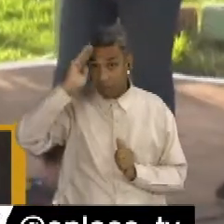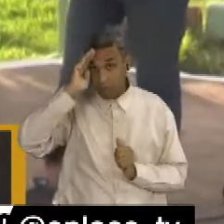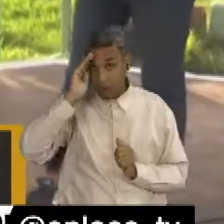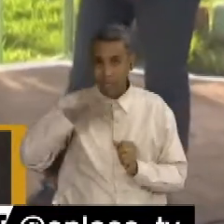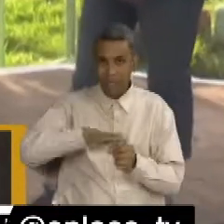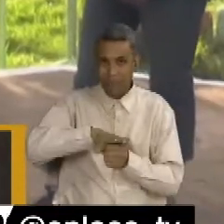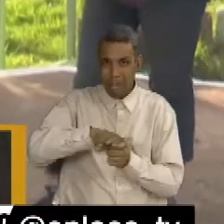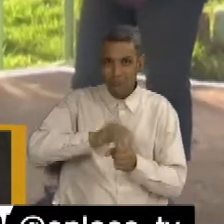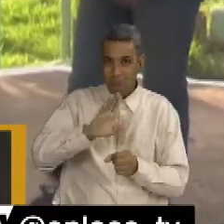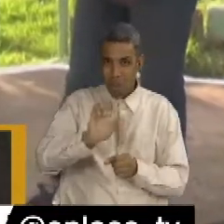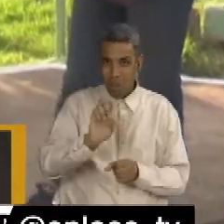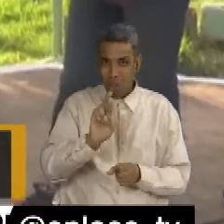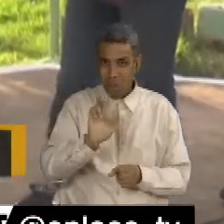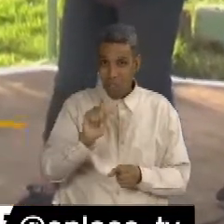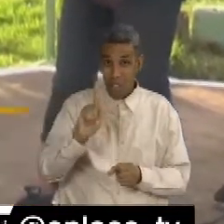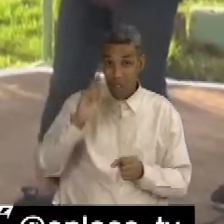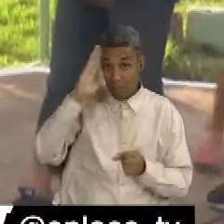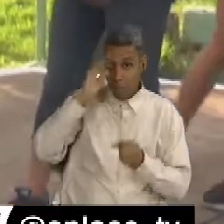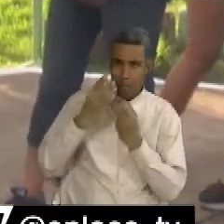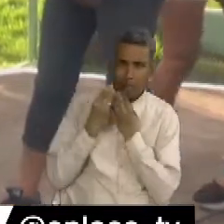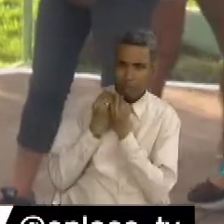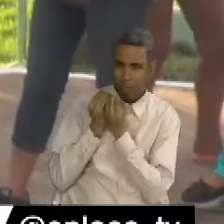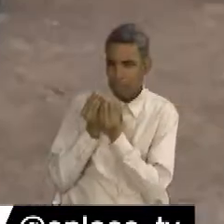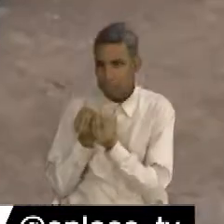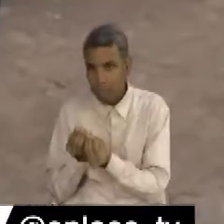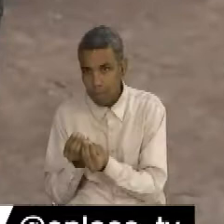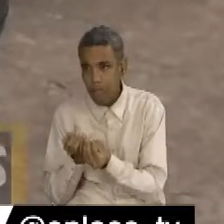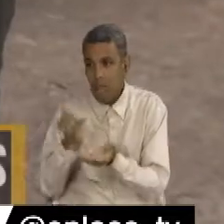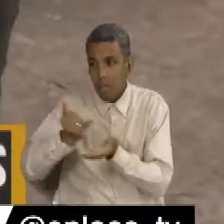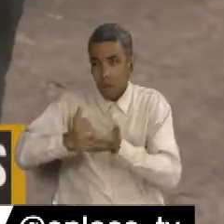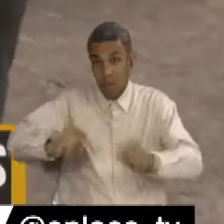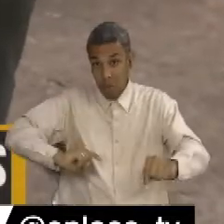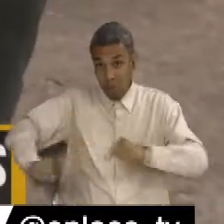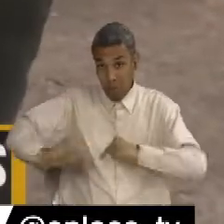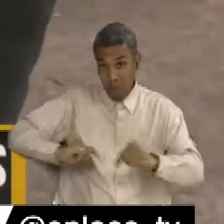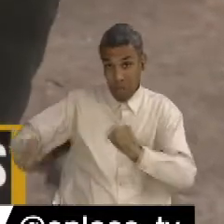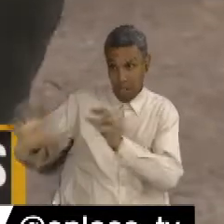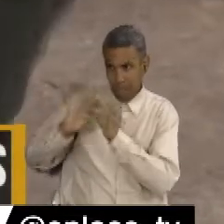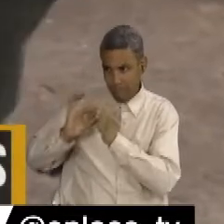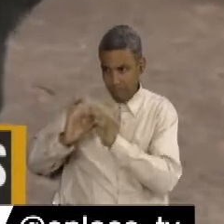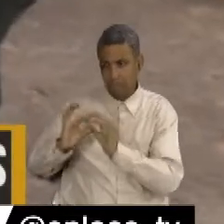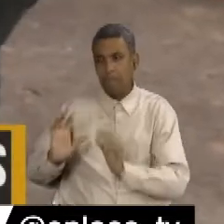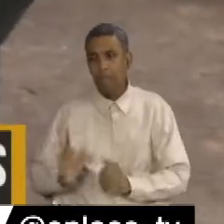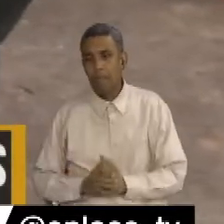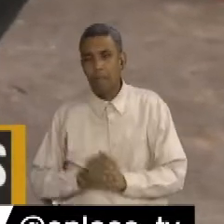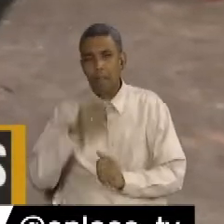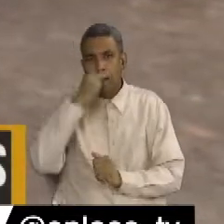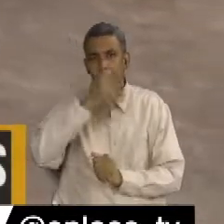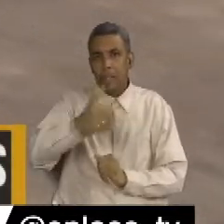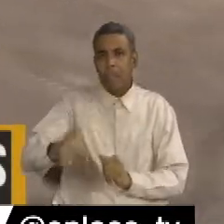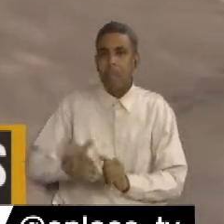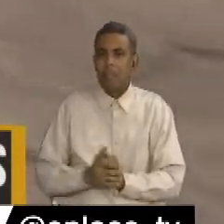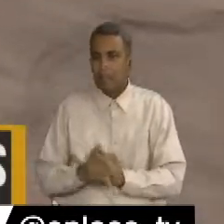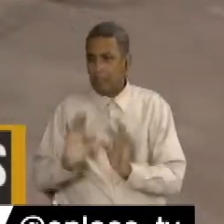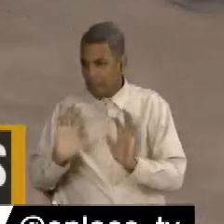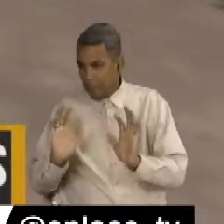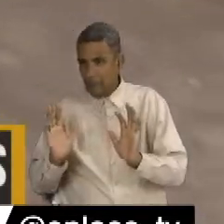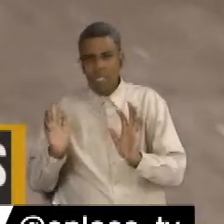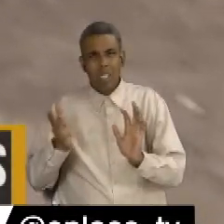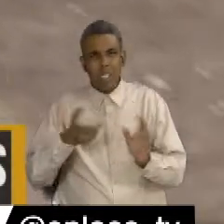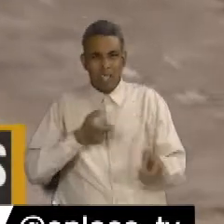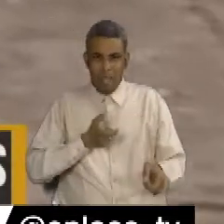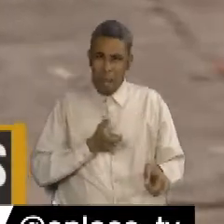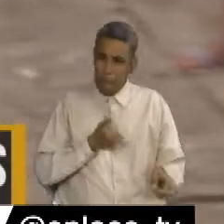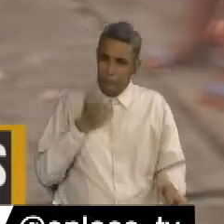Barrio Los Corales, adelantó campaña de desarme con los menores de este sector de la Comuna 7 de Barranca Bermeja. Llama la atención que entre las armas entregadas hay